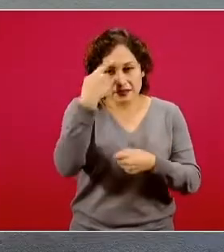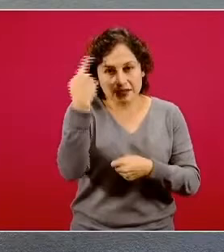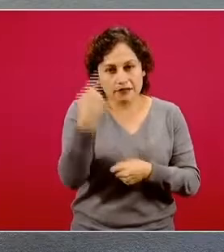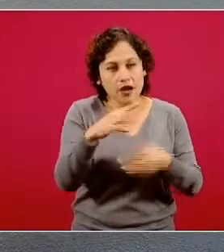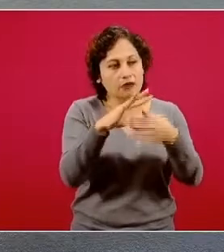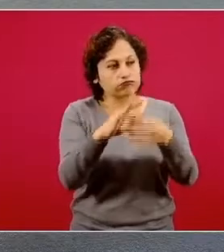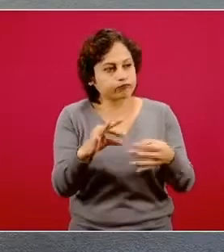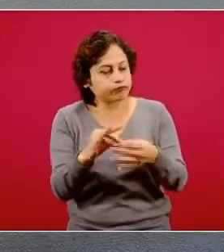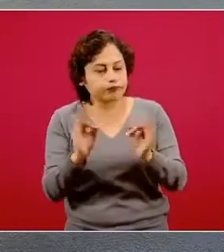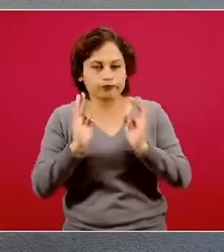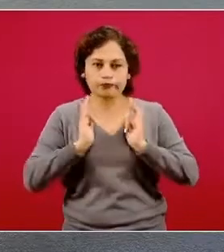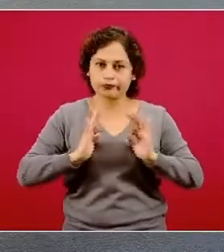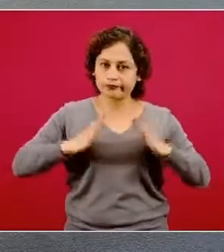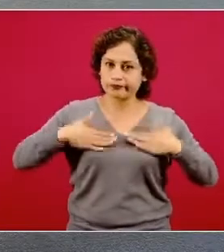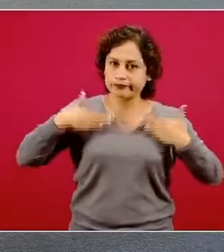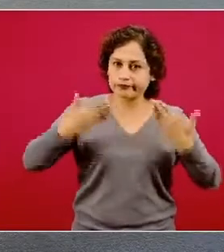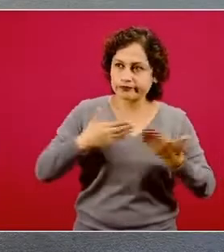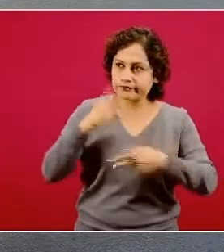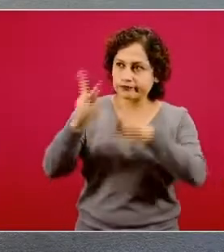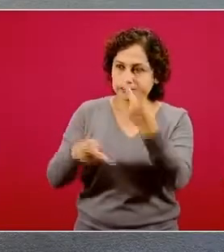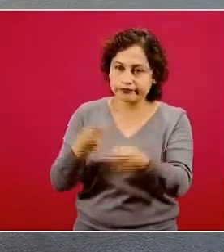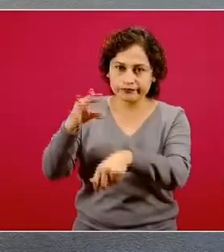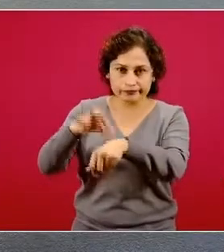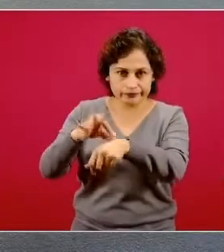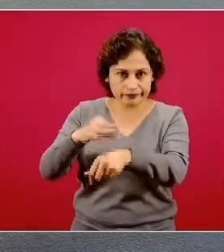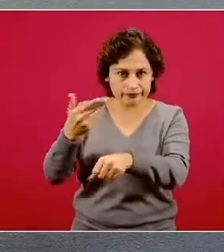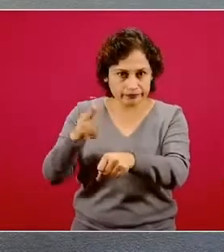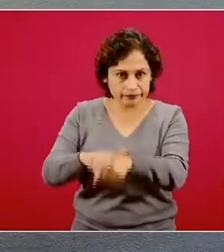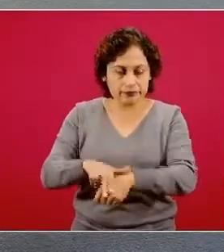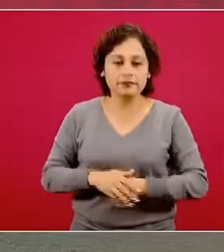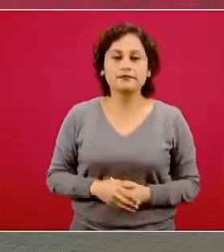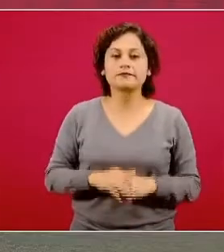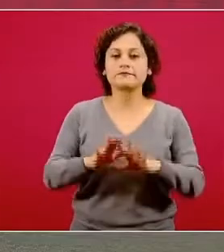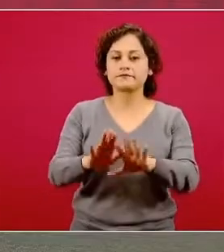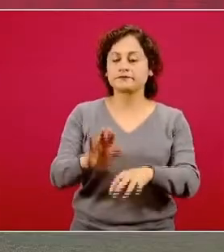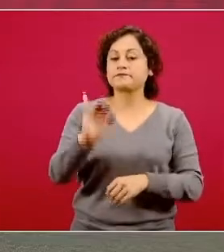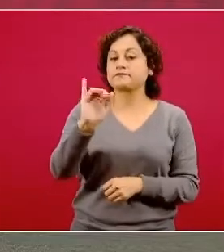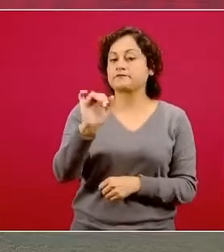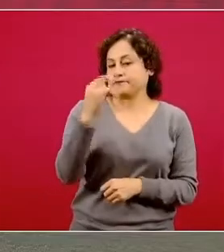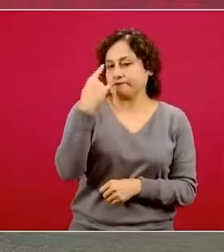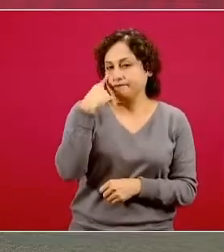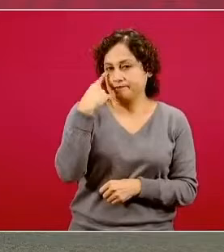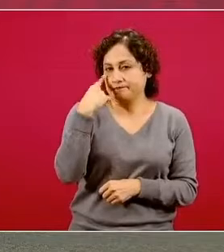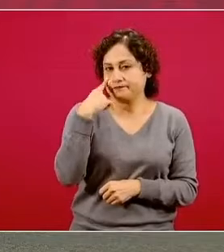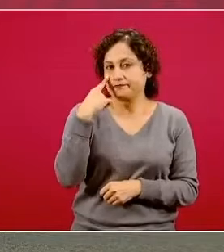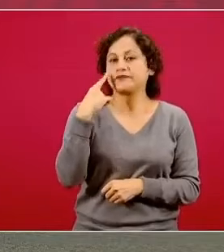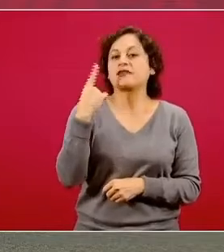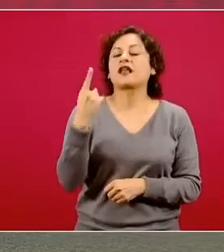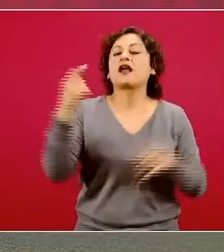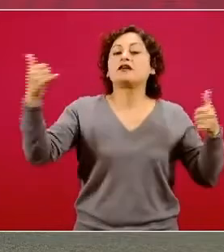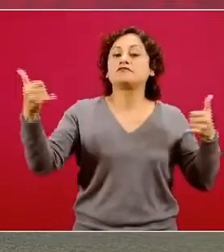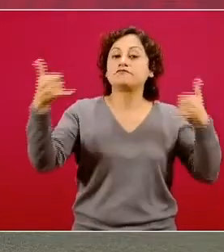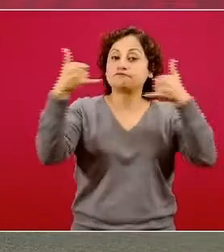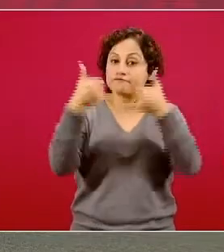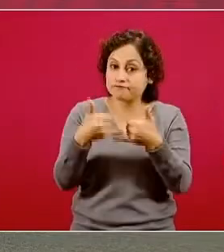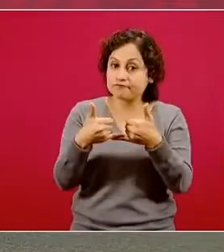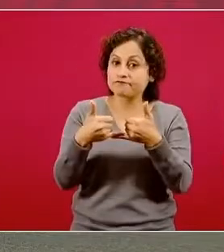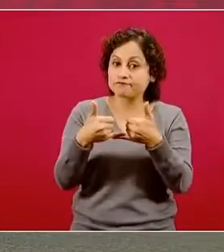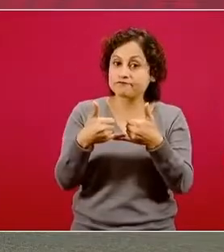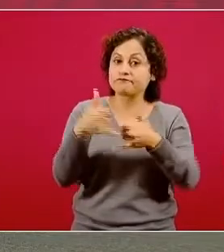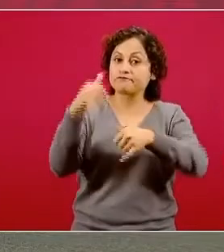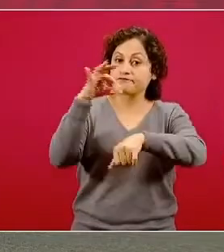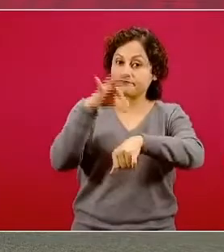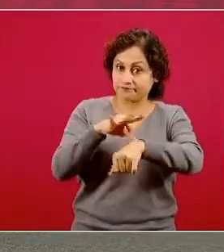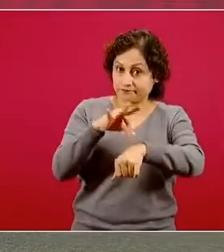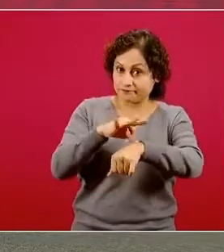situación. Sí, mira, la telemedicina es vital ahorita,